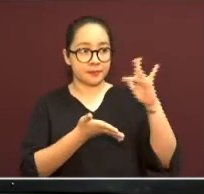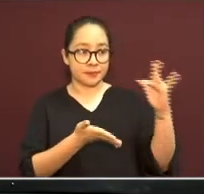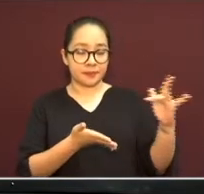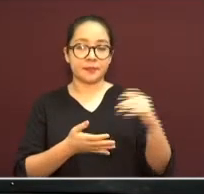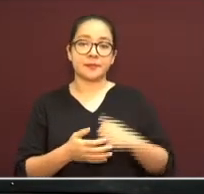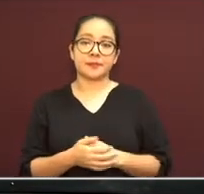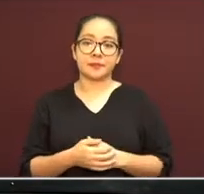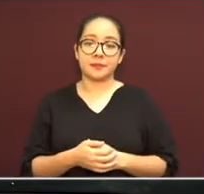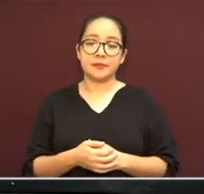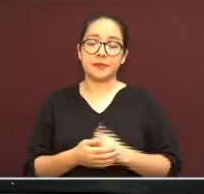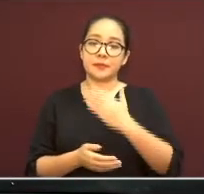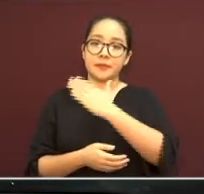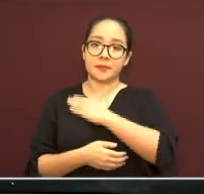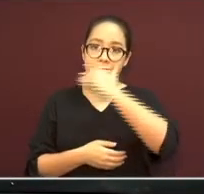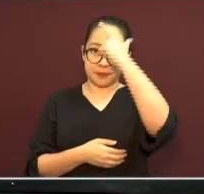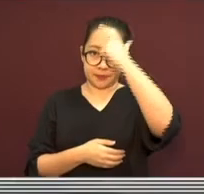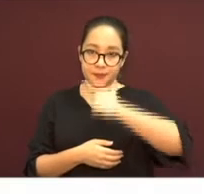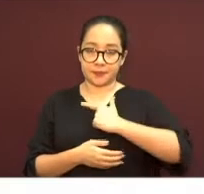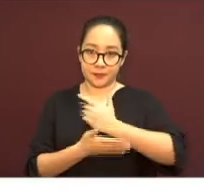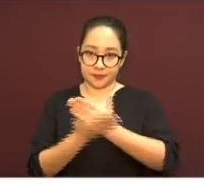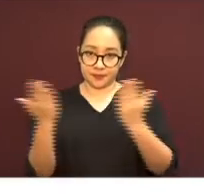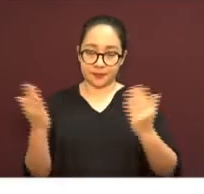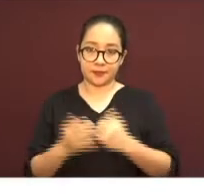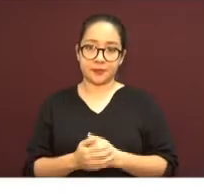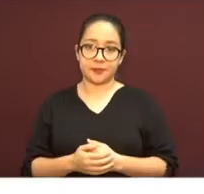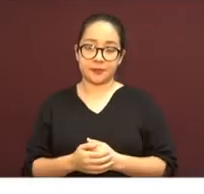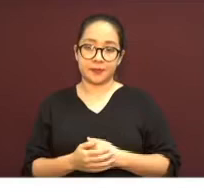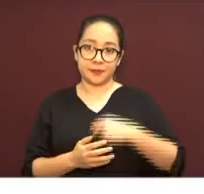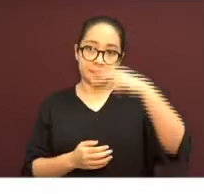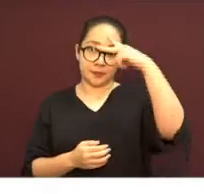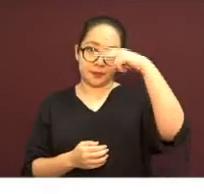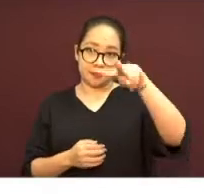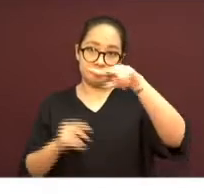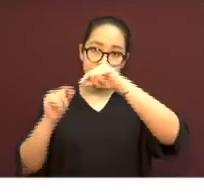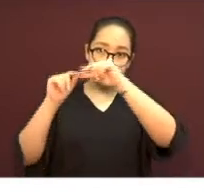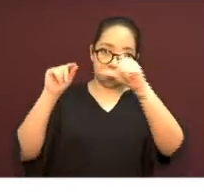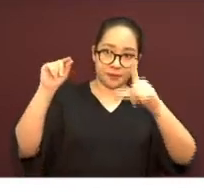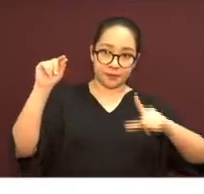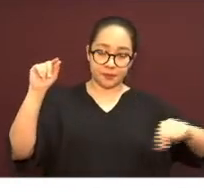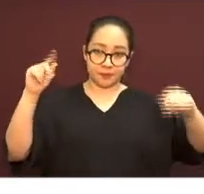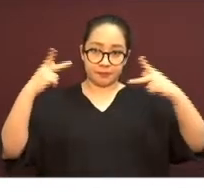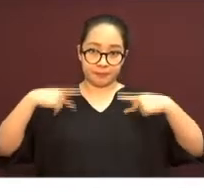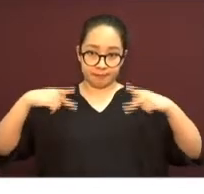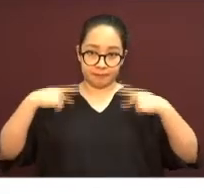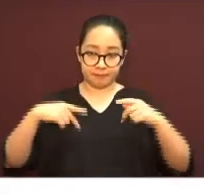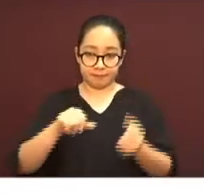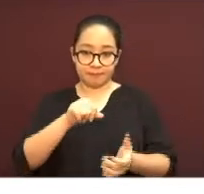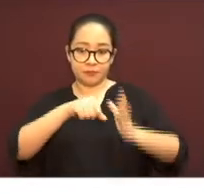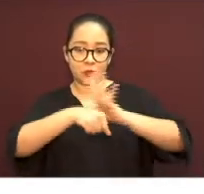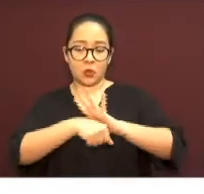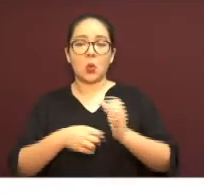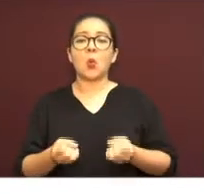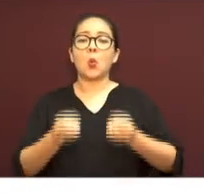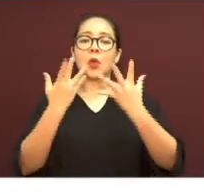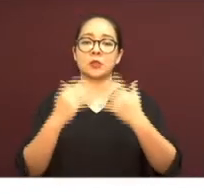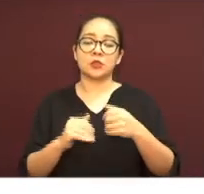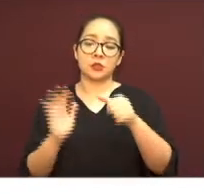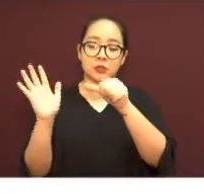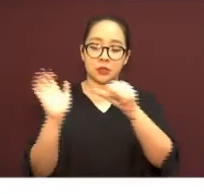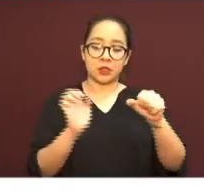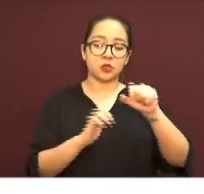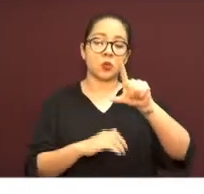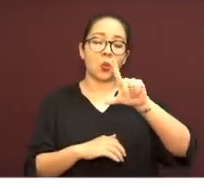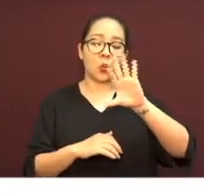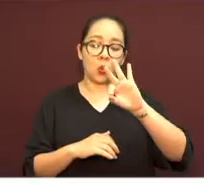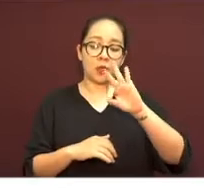buenas noches los casos positivos a kobe 19 a nivel nacional son 647.000